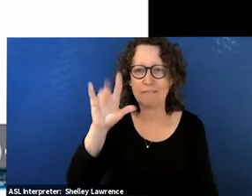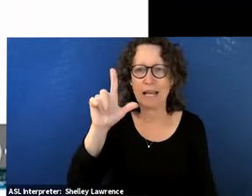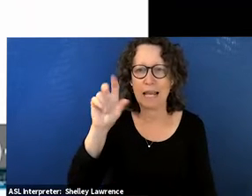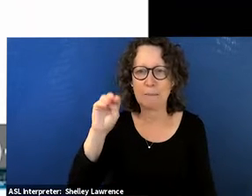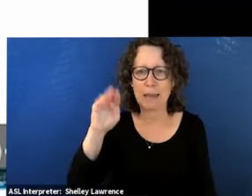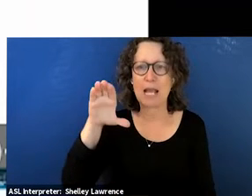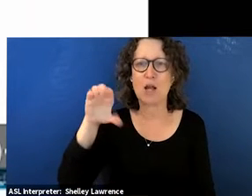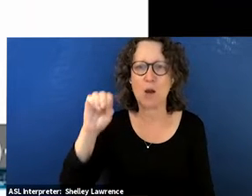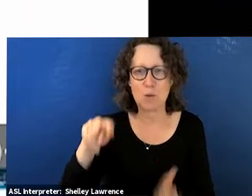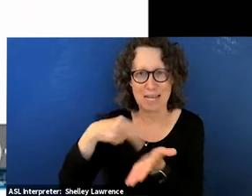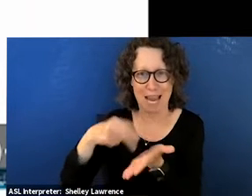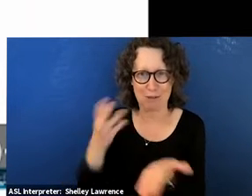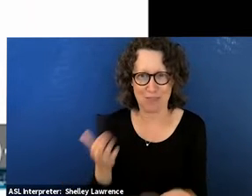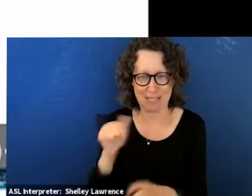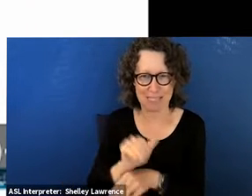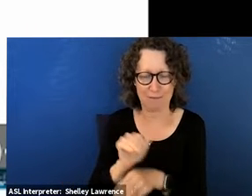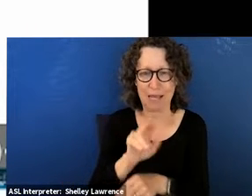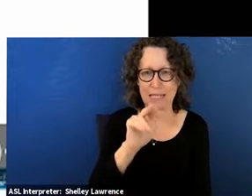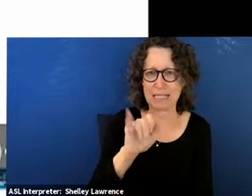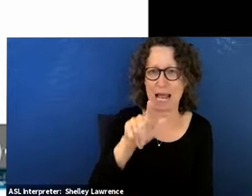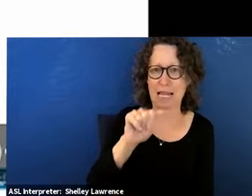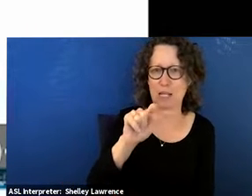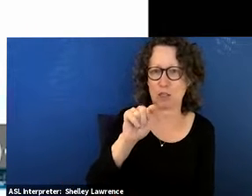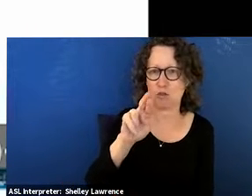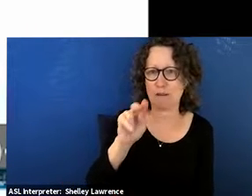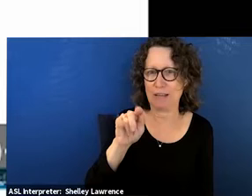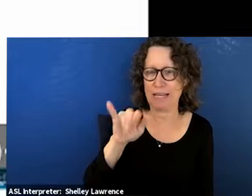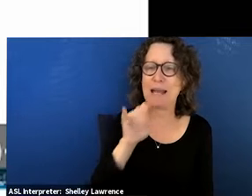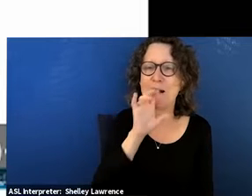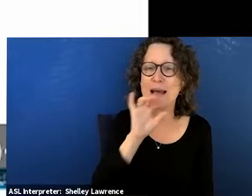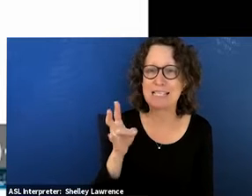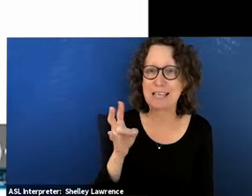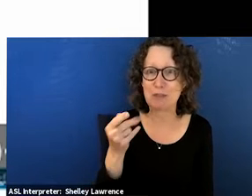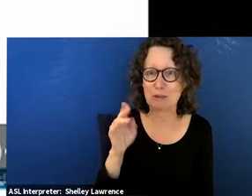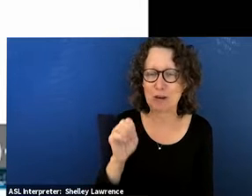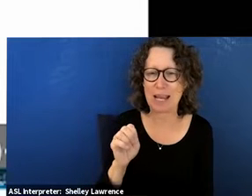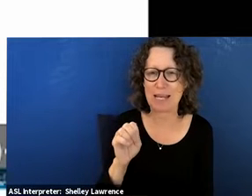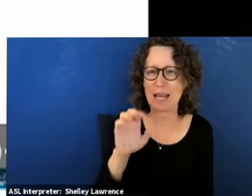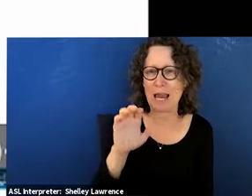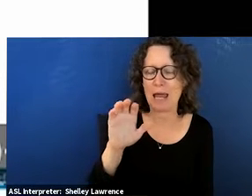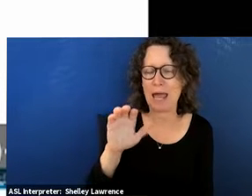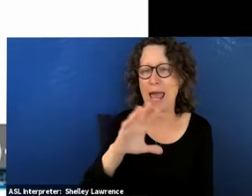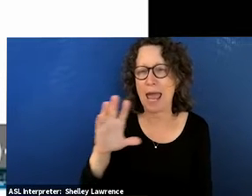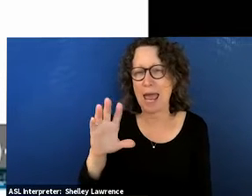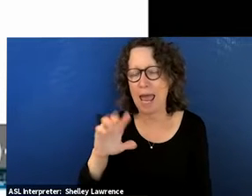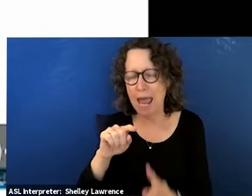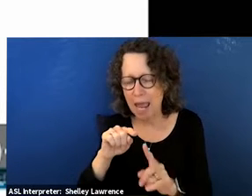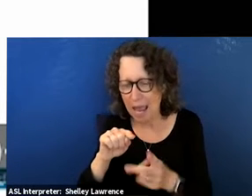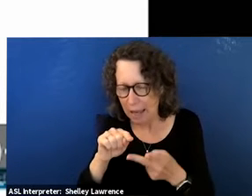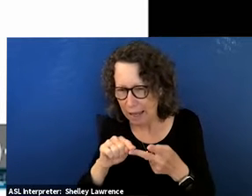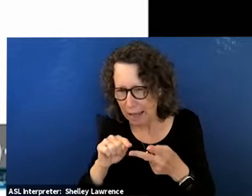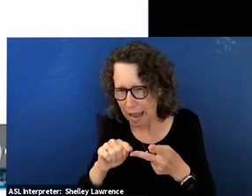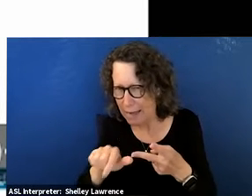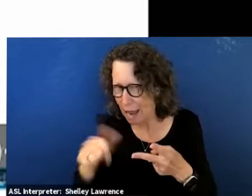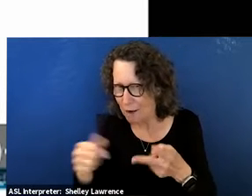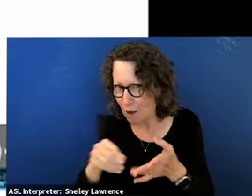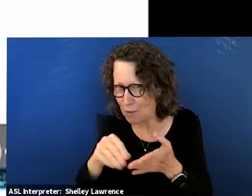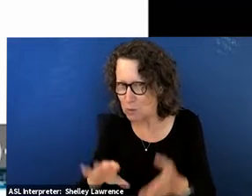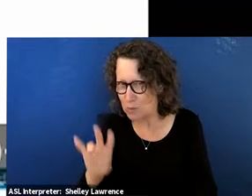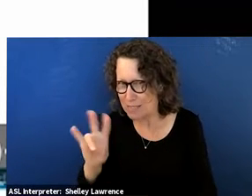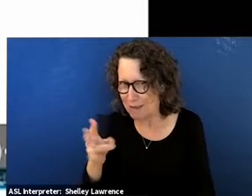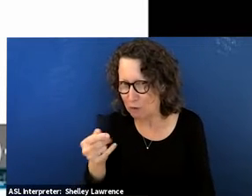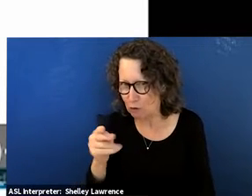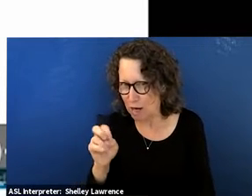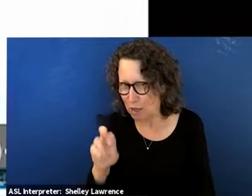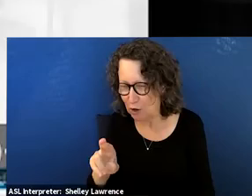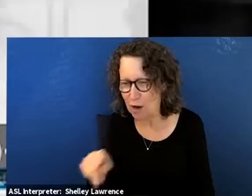presento a nuestras bailadoras de flamenco. Natalia Treviño, una estudiante de séptimo grado en la cumbre, y Araceli Sagastume, una estudiante de